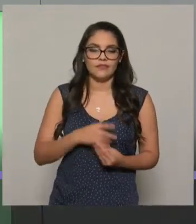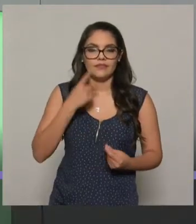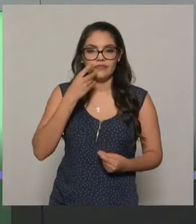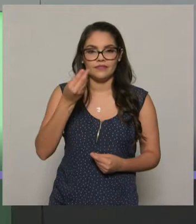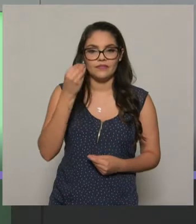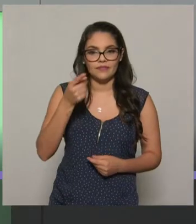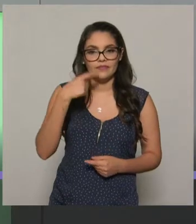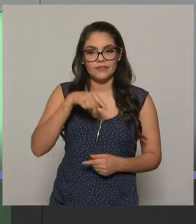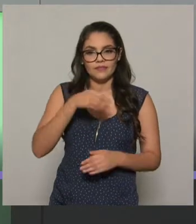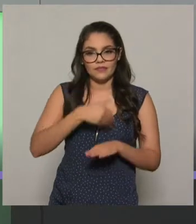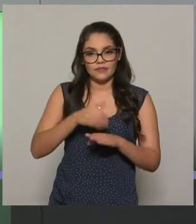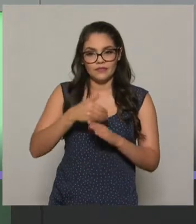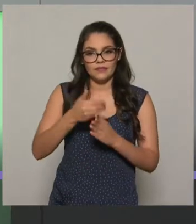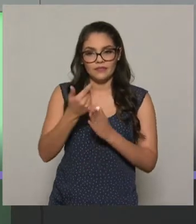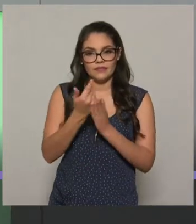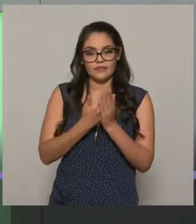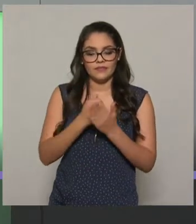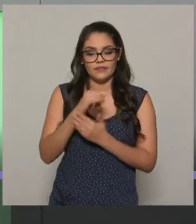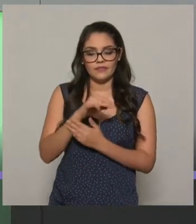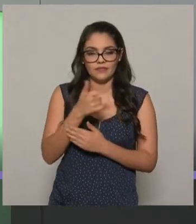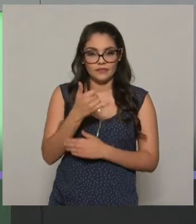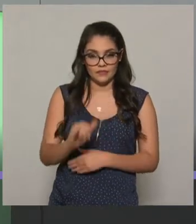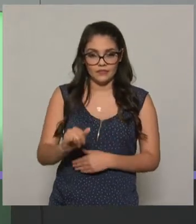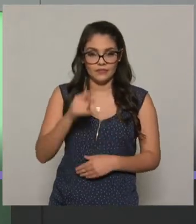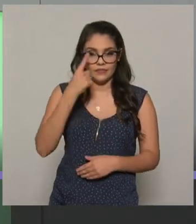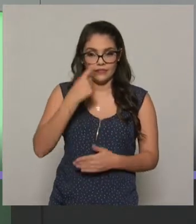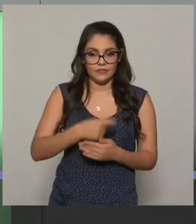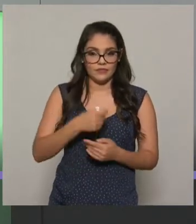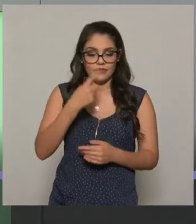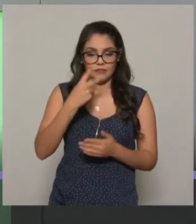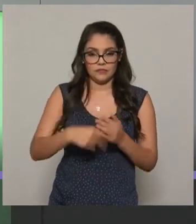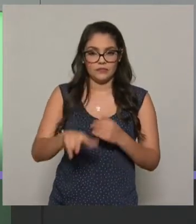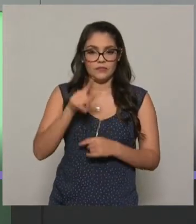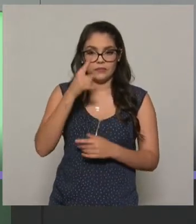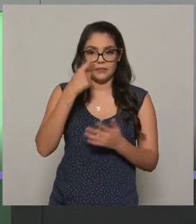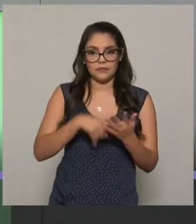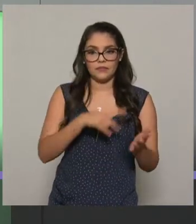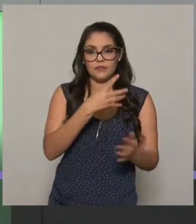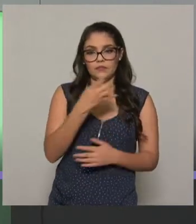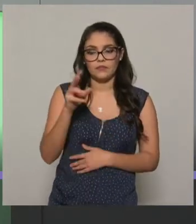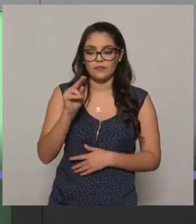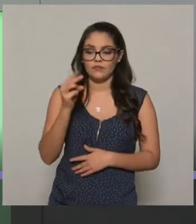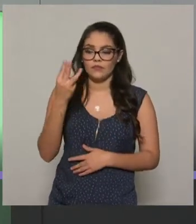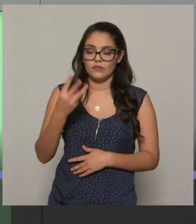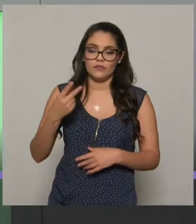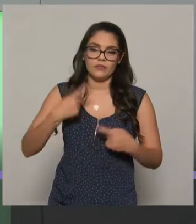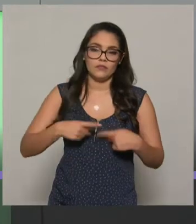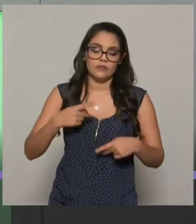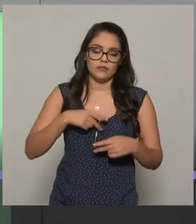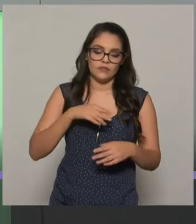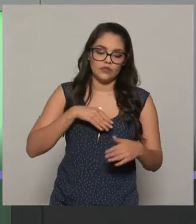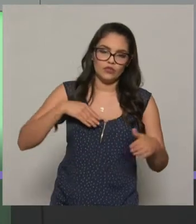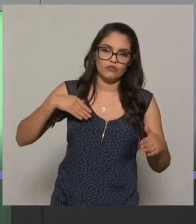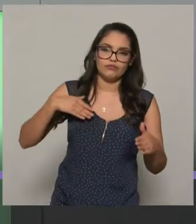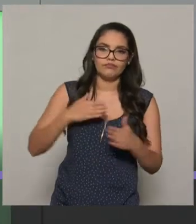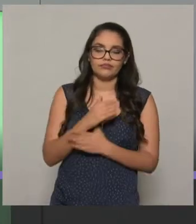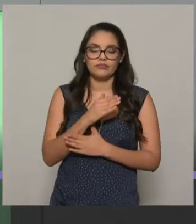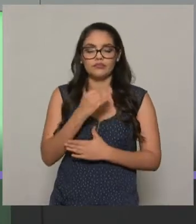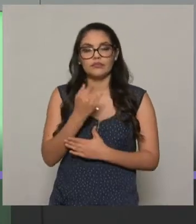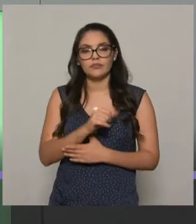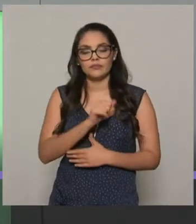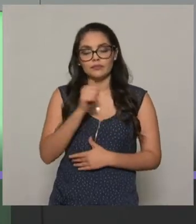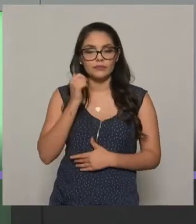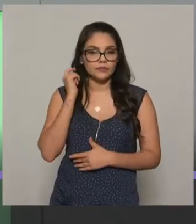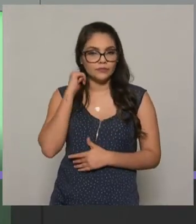accidentes de tránsito que hizo el INEGI, en el primer semestre de 2018 hubo 1,483 personas atropelladas y en el mismo periodo del